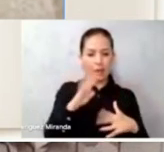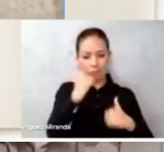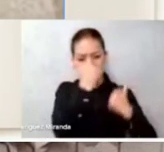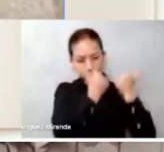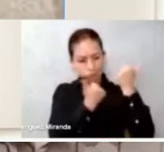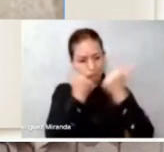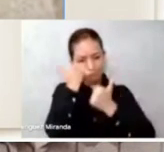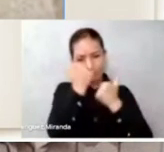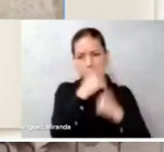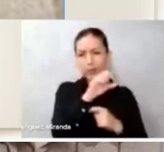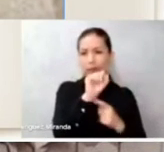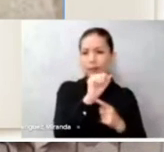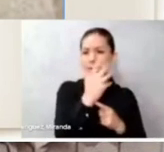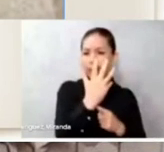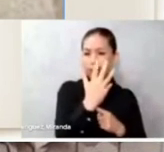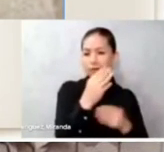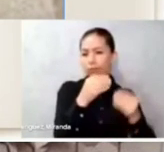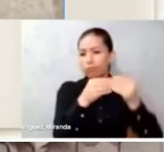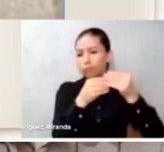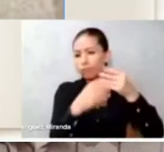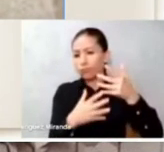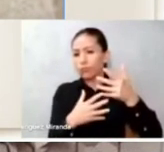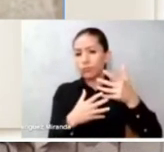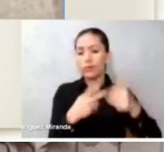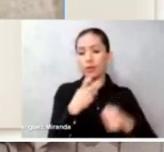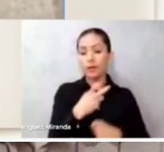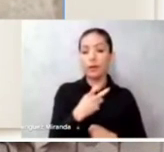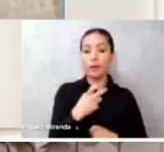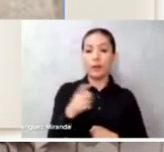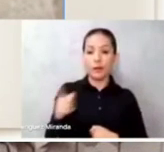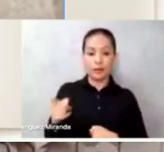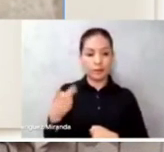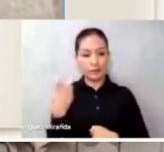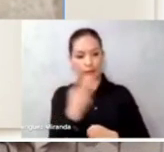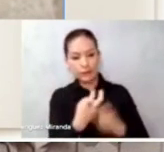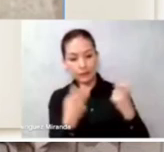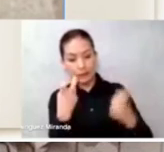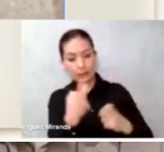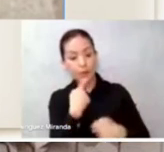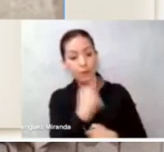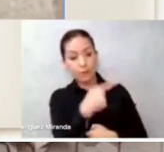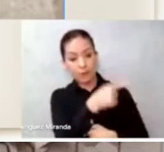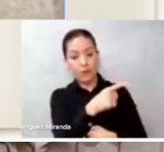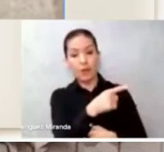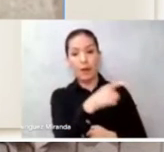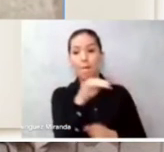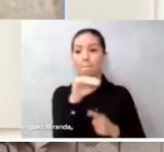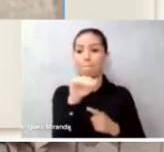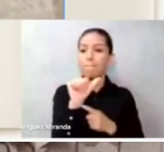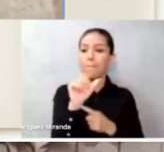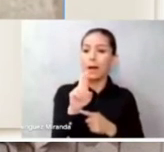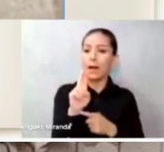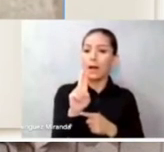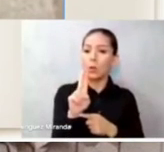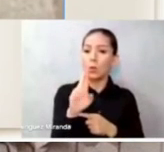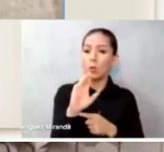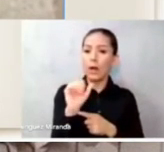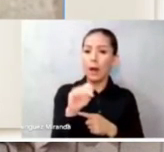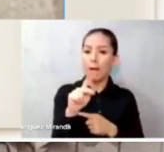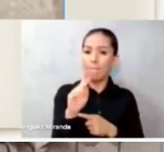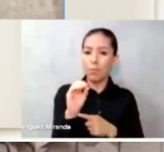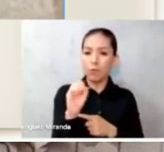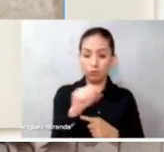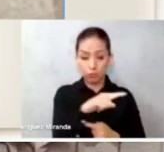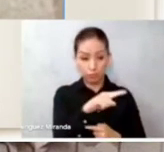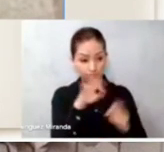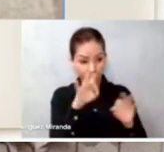apelación 65 y sus acumulados, donde el actor señalaba que la candidata Campos Galván no cumplía con el requisito previsto